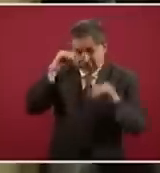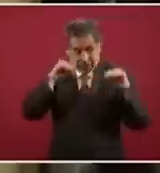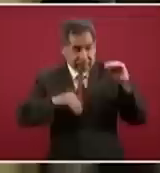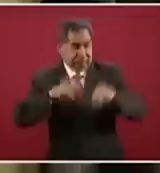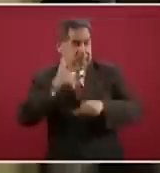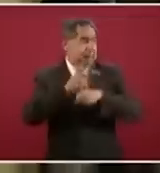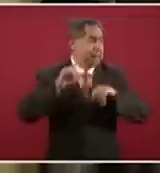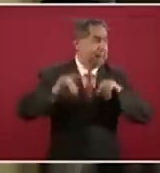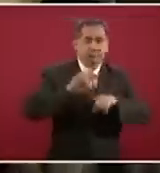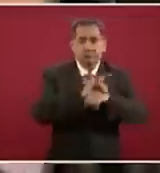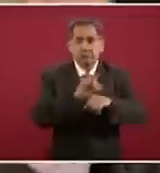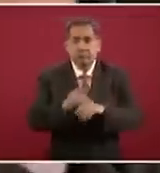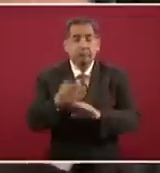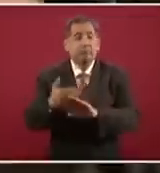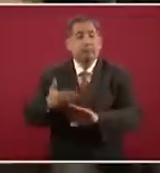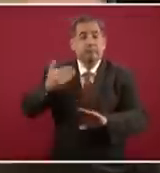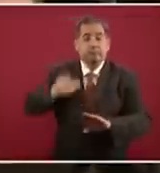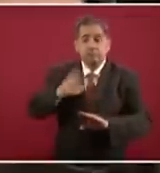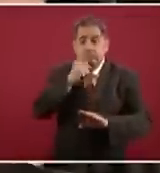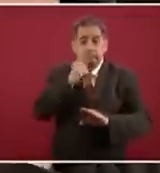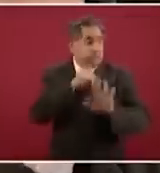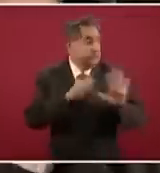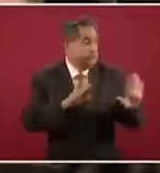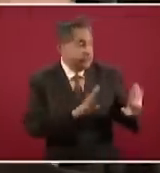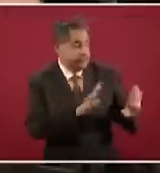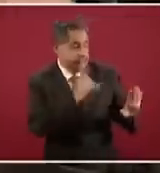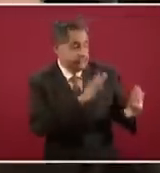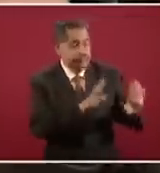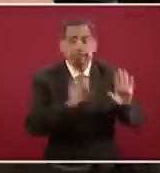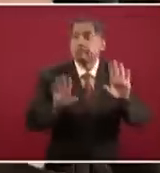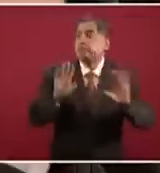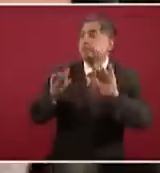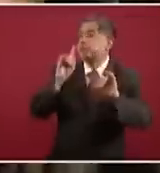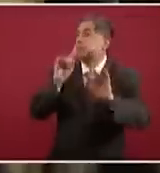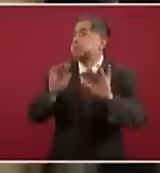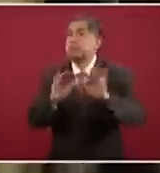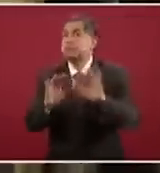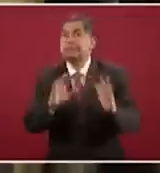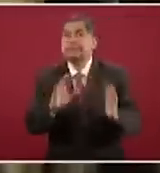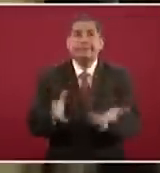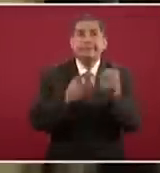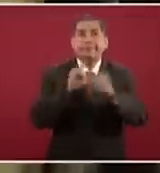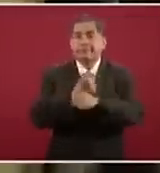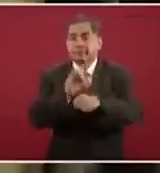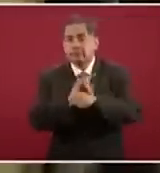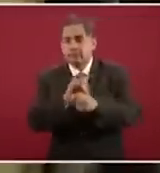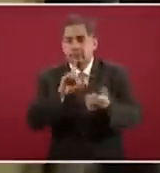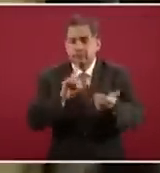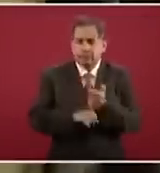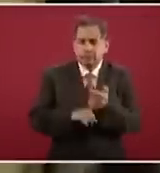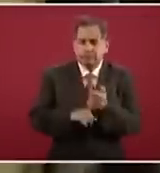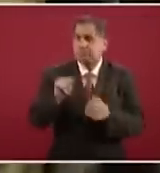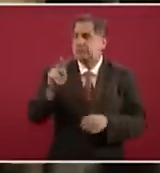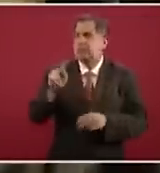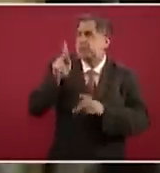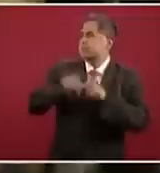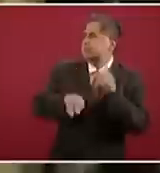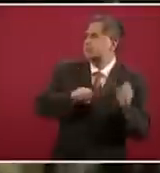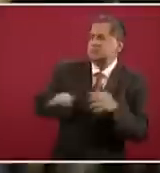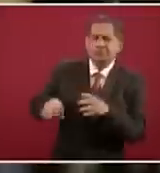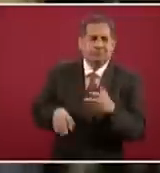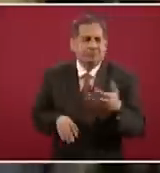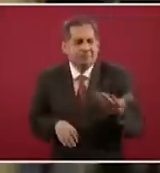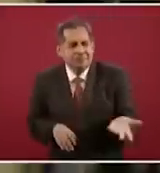de que entraran los policías les pidió que se frenaran para el rescate y que mandaran a un corte televisivo, eso